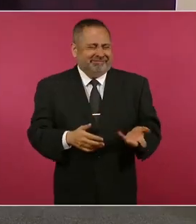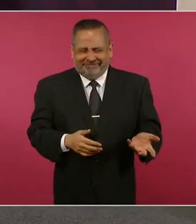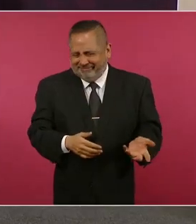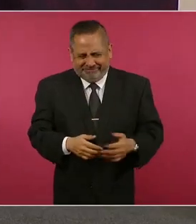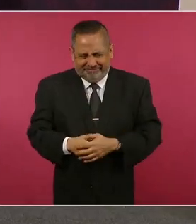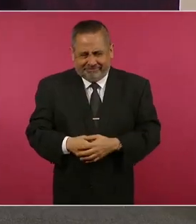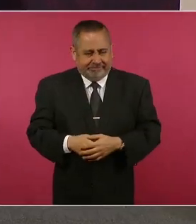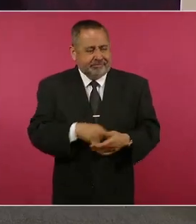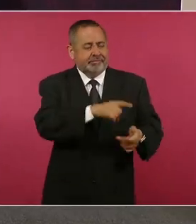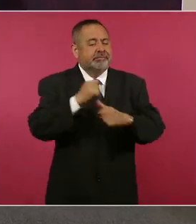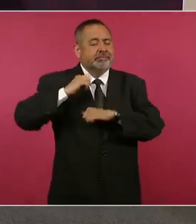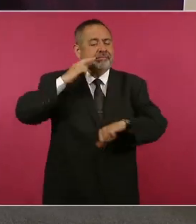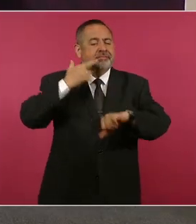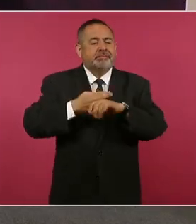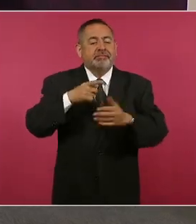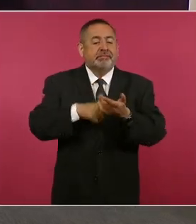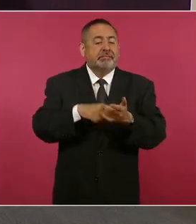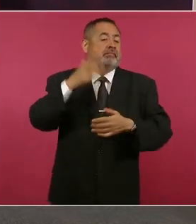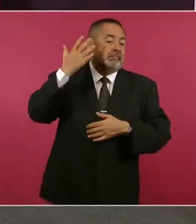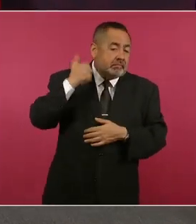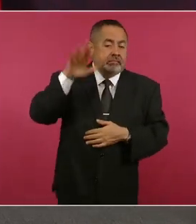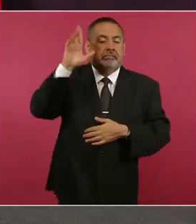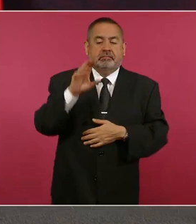el canciller